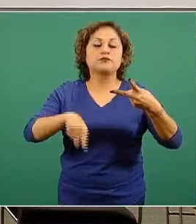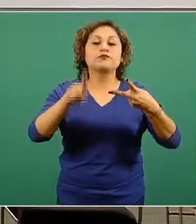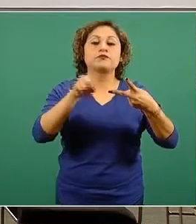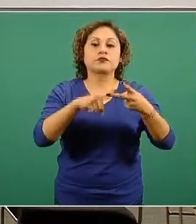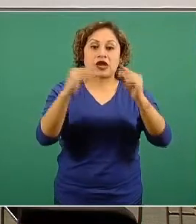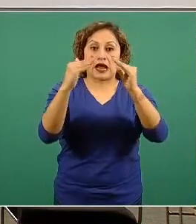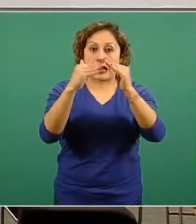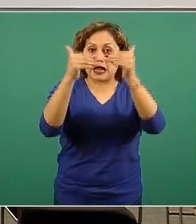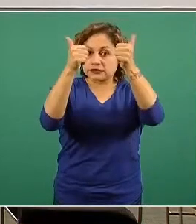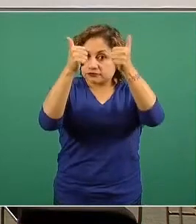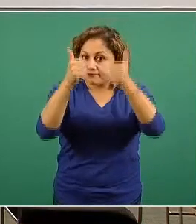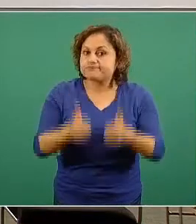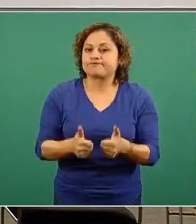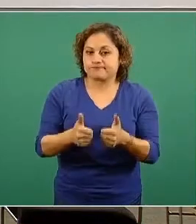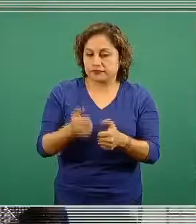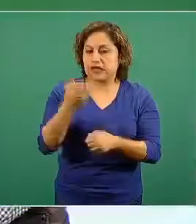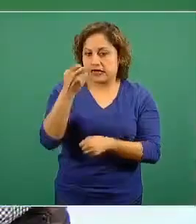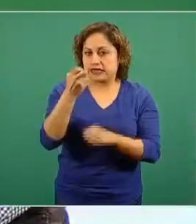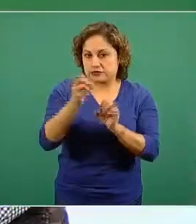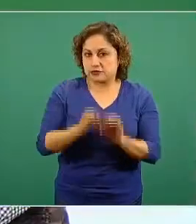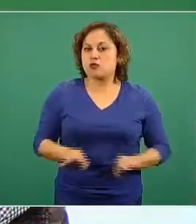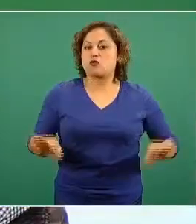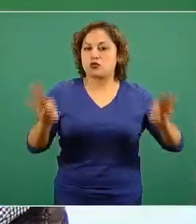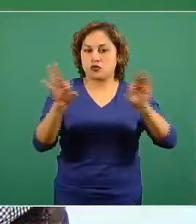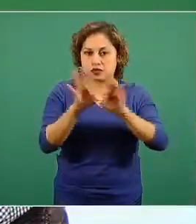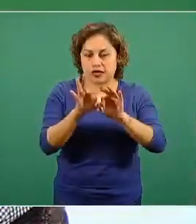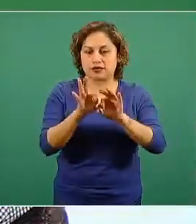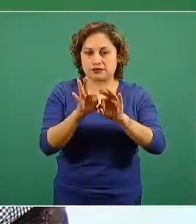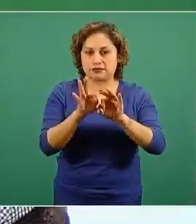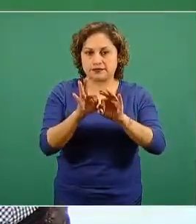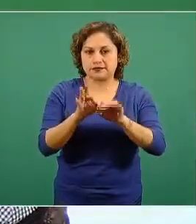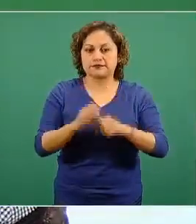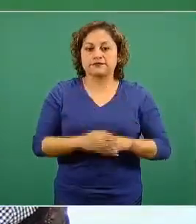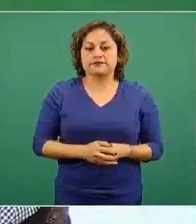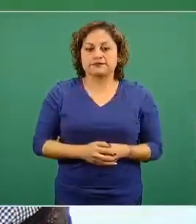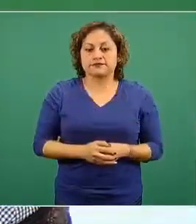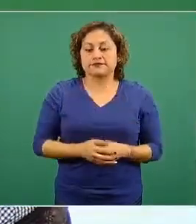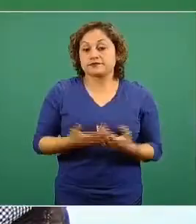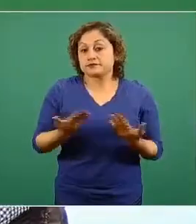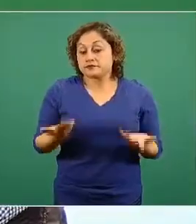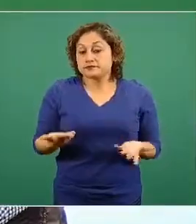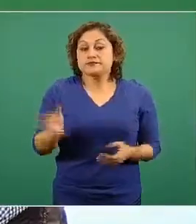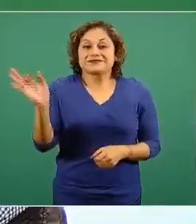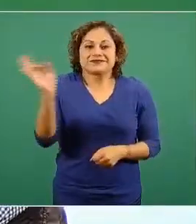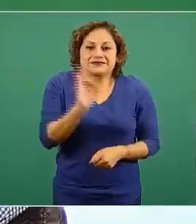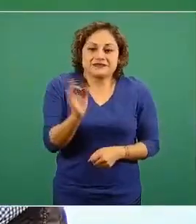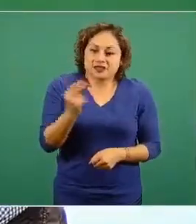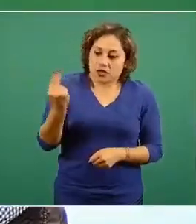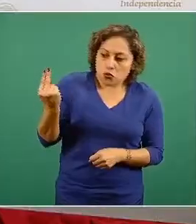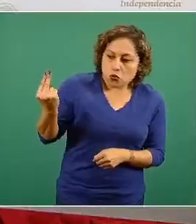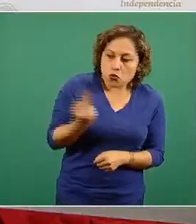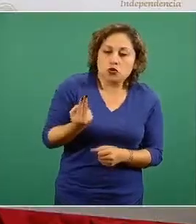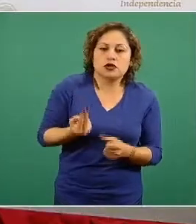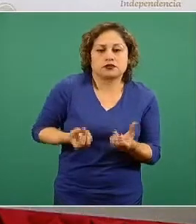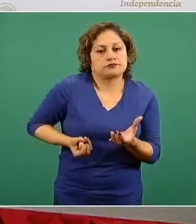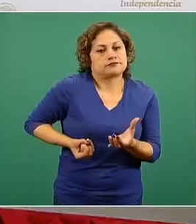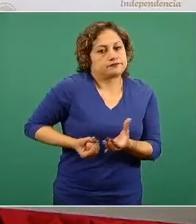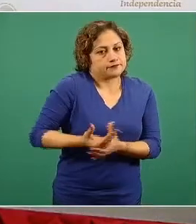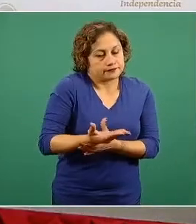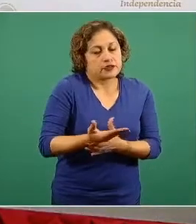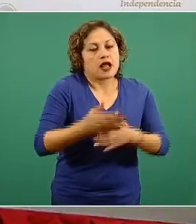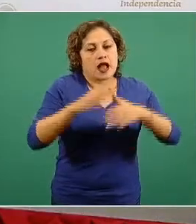nuestro domicilio, esto es parte de la sana distancia, evitar salir de nuestro domicilio a menos que sea para una actividad preponderante